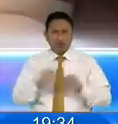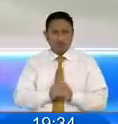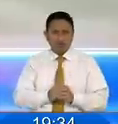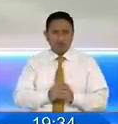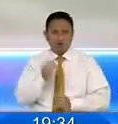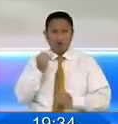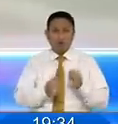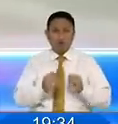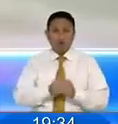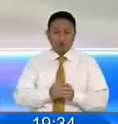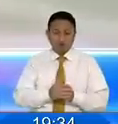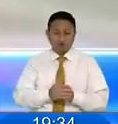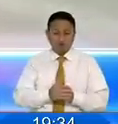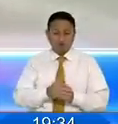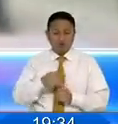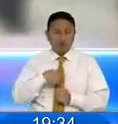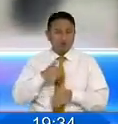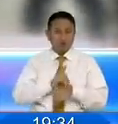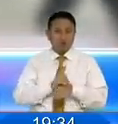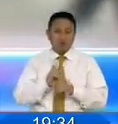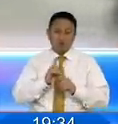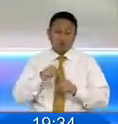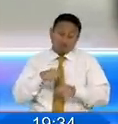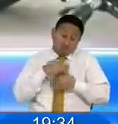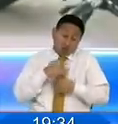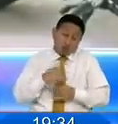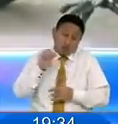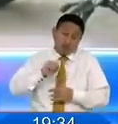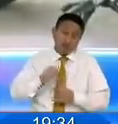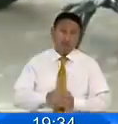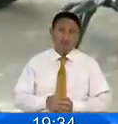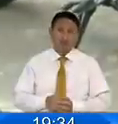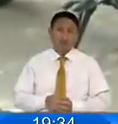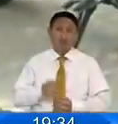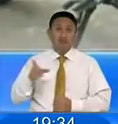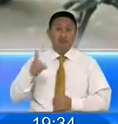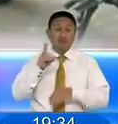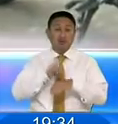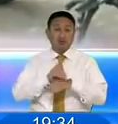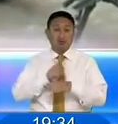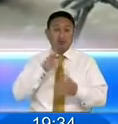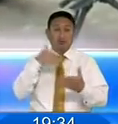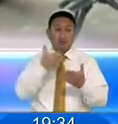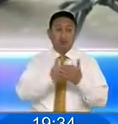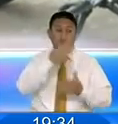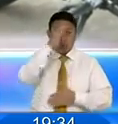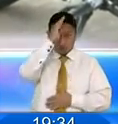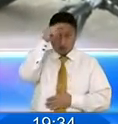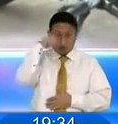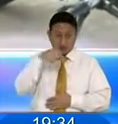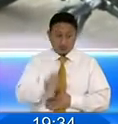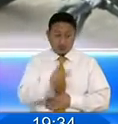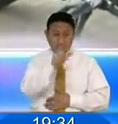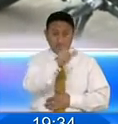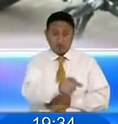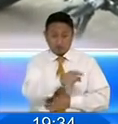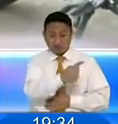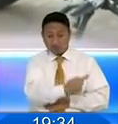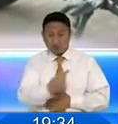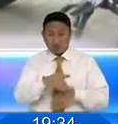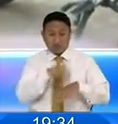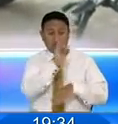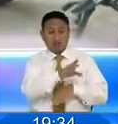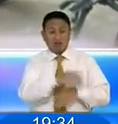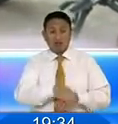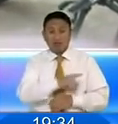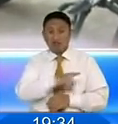aceptando que no era médico, pero que le gustaba la medicina. Y este doctor, el día que va al hospital, que le va y le deja ya, se viene botando, le viene a